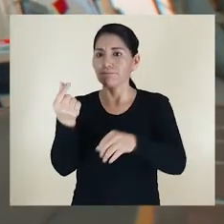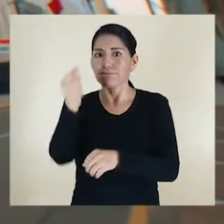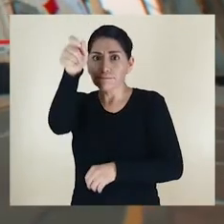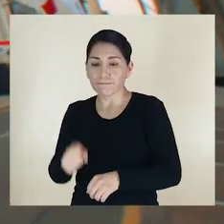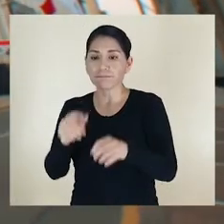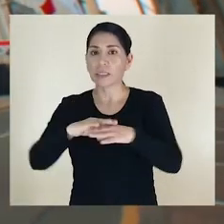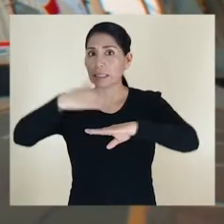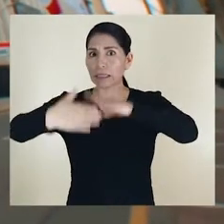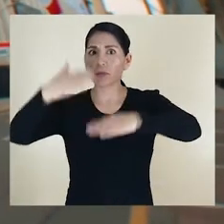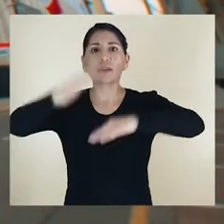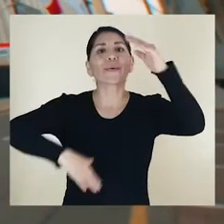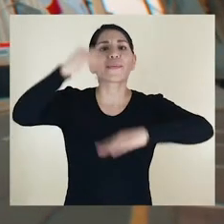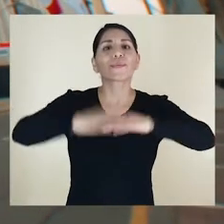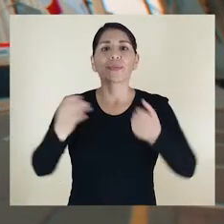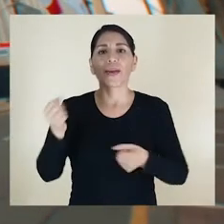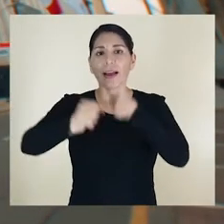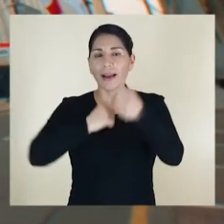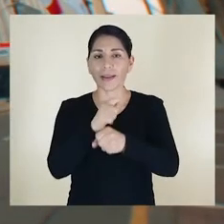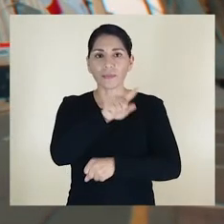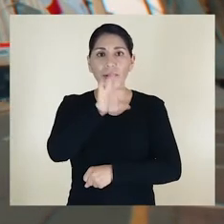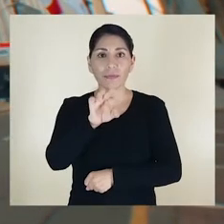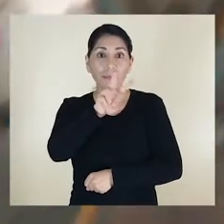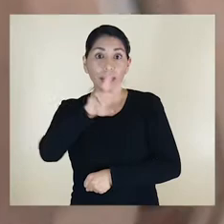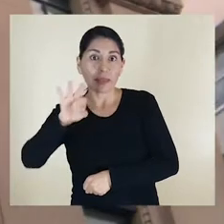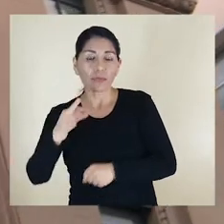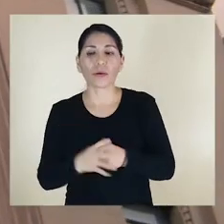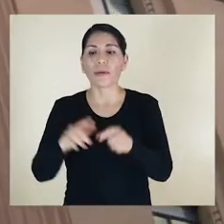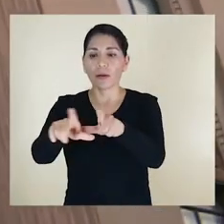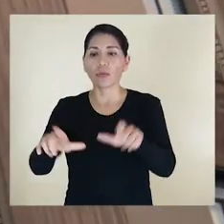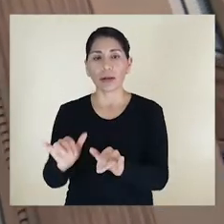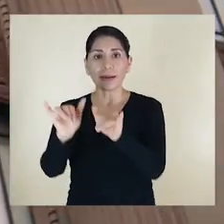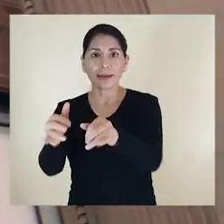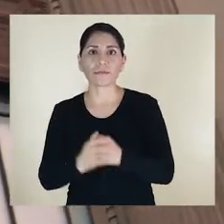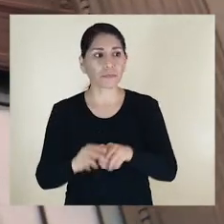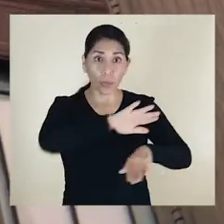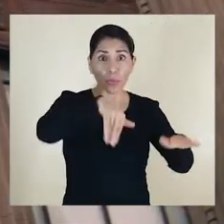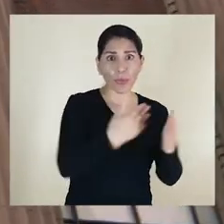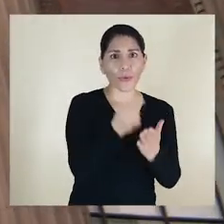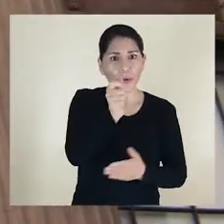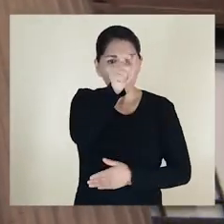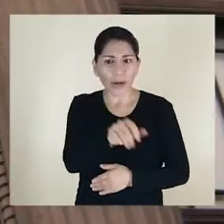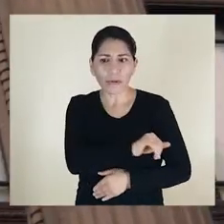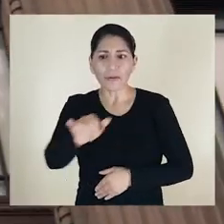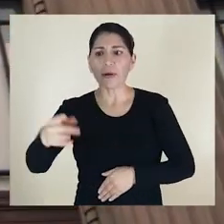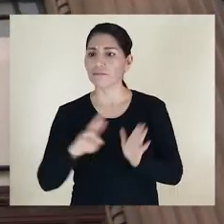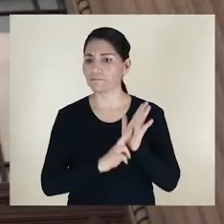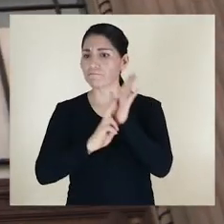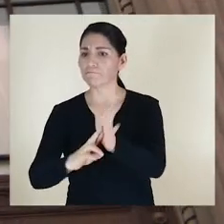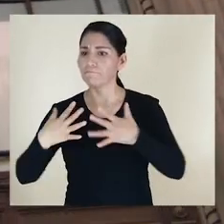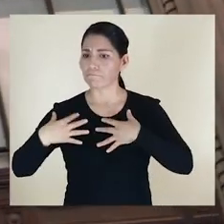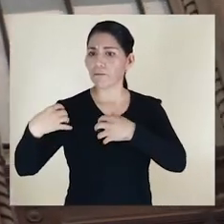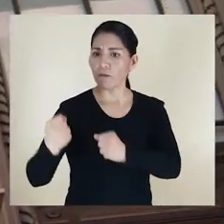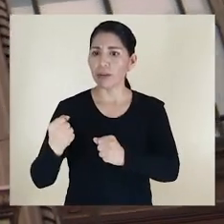y construye su sede central en 1929 en este lugar. Como todos los bancos, su arquitectura debería ser un símbolo de